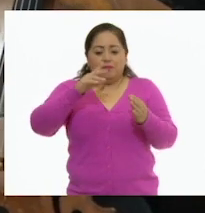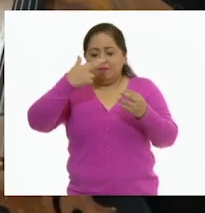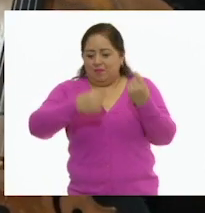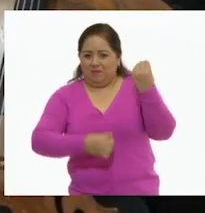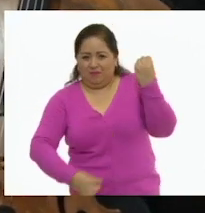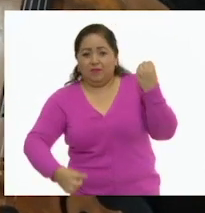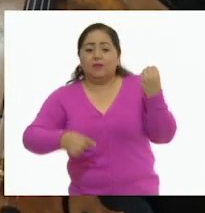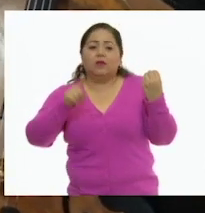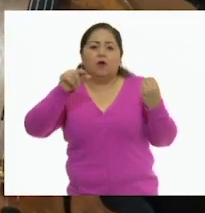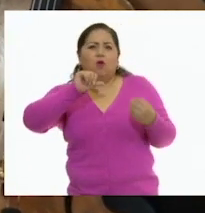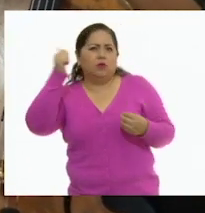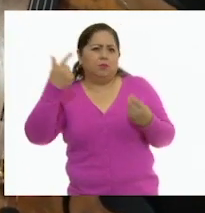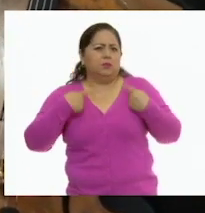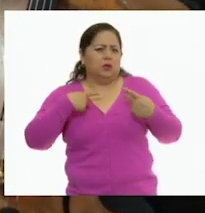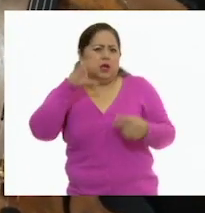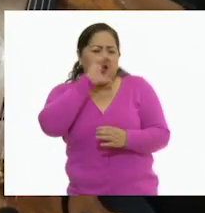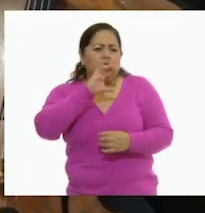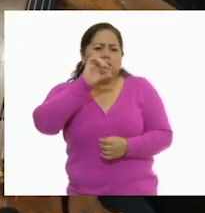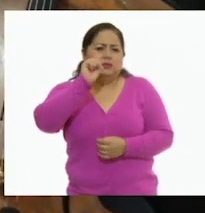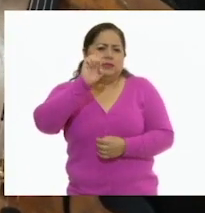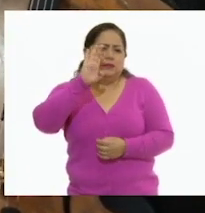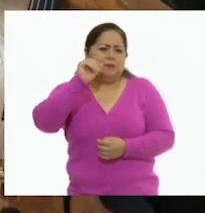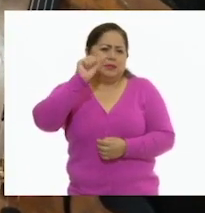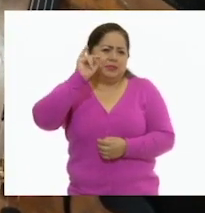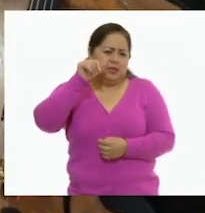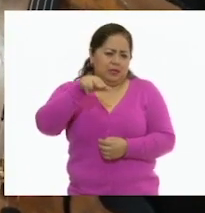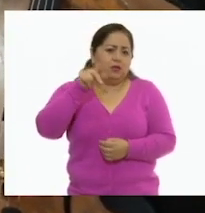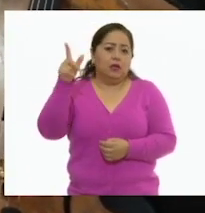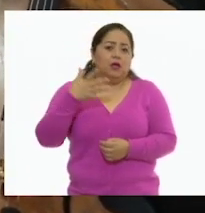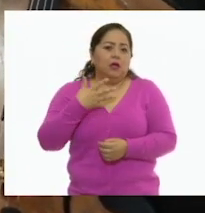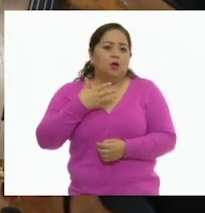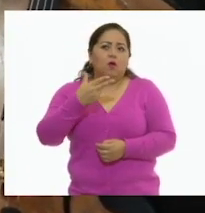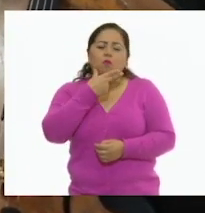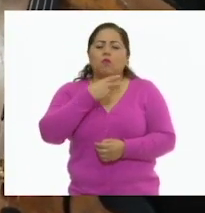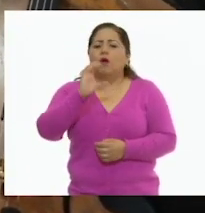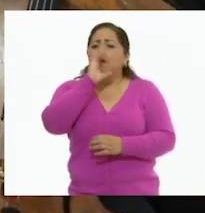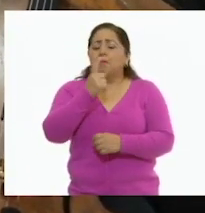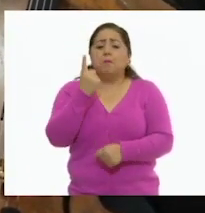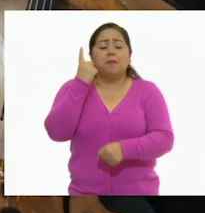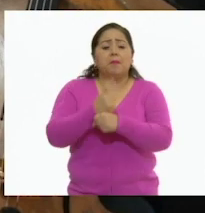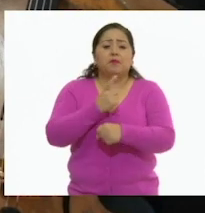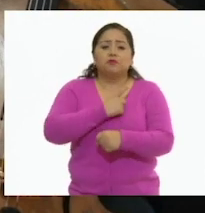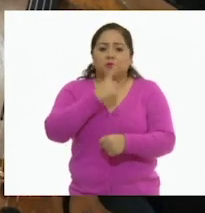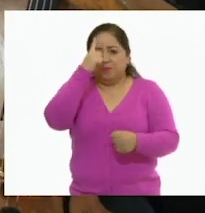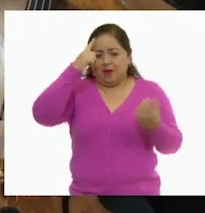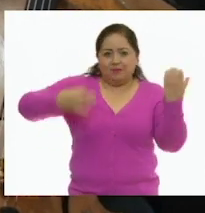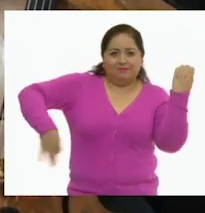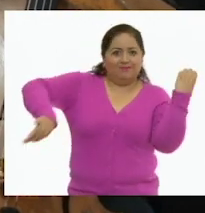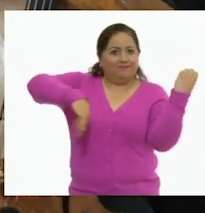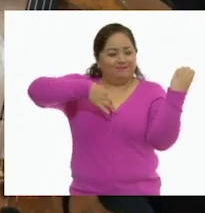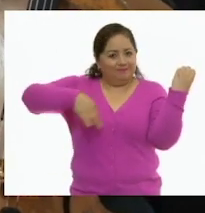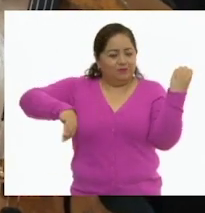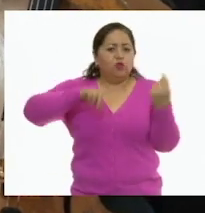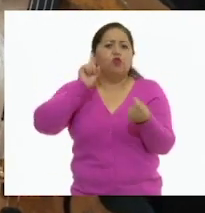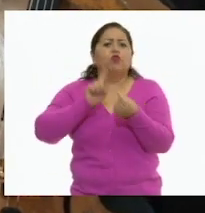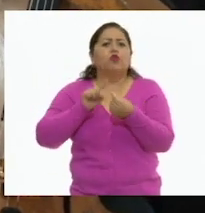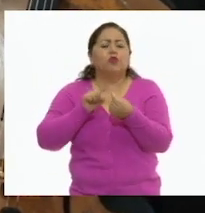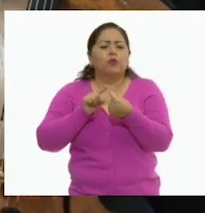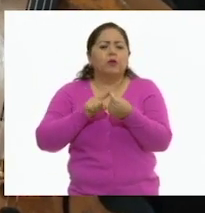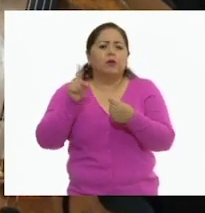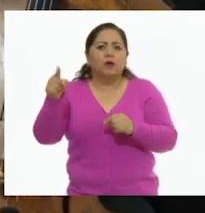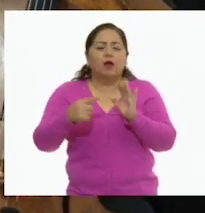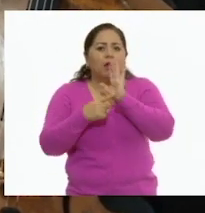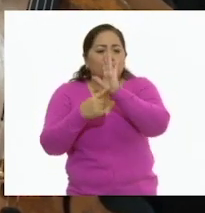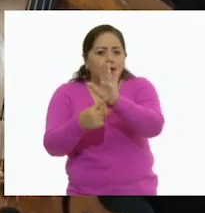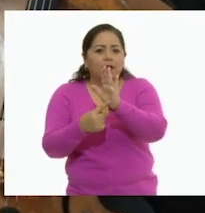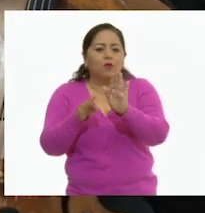Bach, a Johann Sebastian Bach, que encontramos un material solista por primera vez para el instrumento, donde se